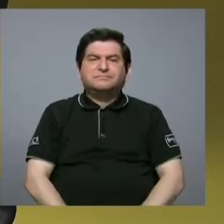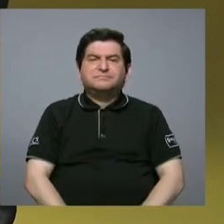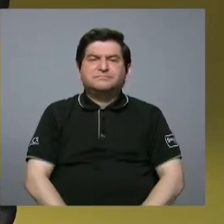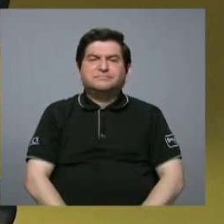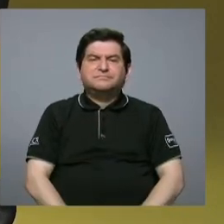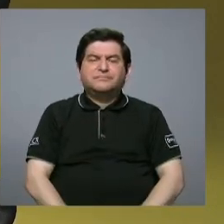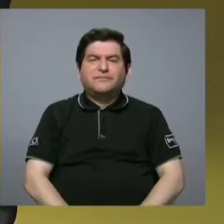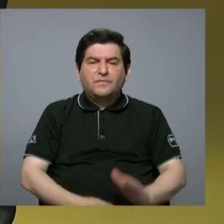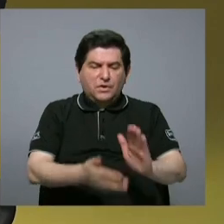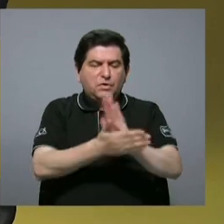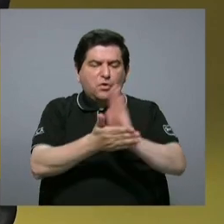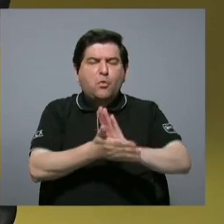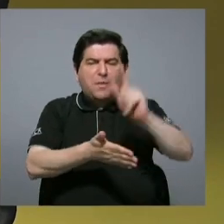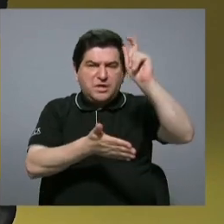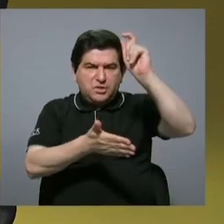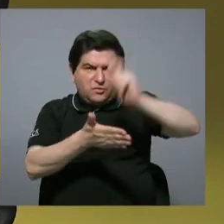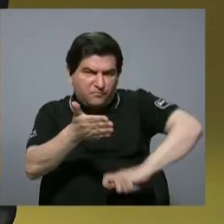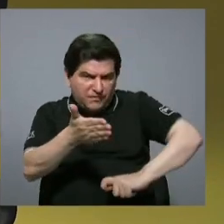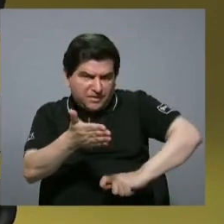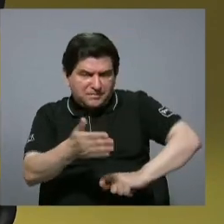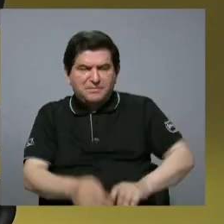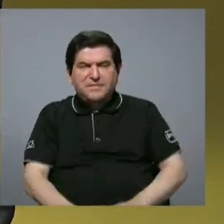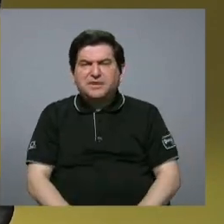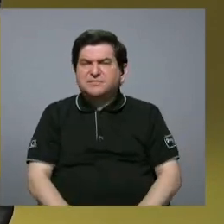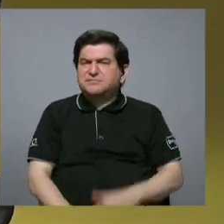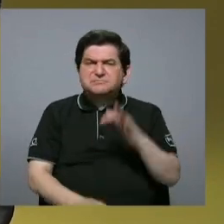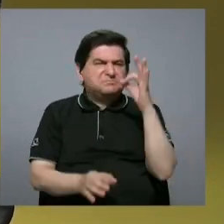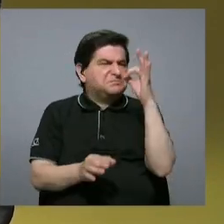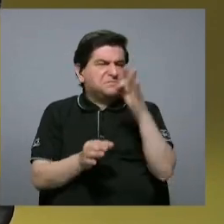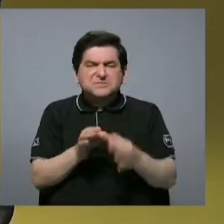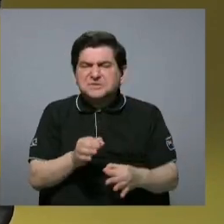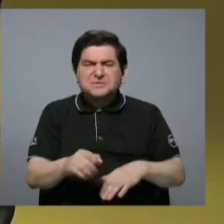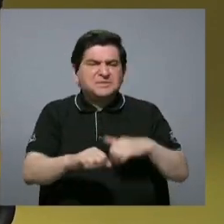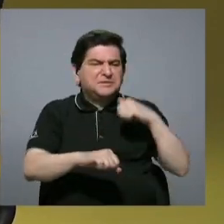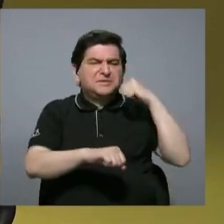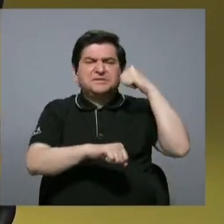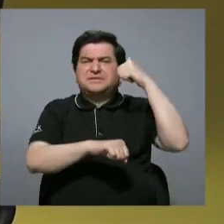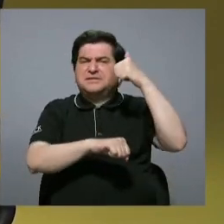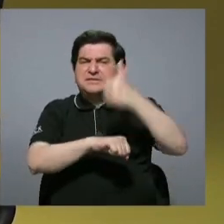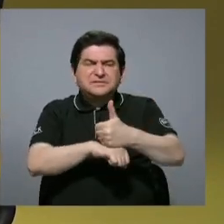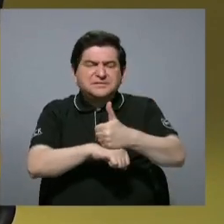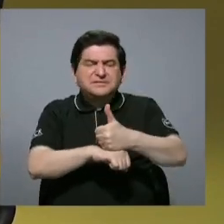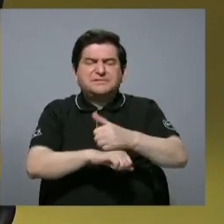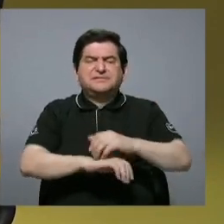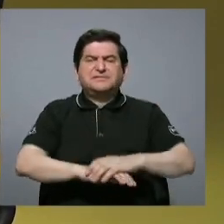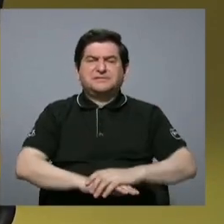firman un tratado donde simplemente se establece.